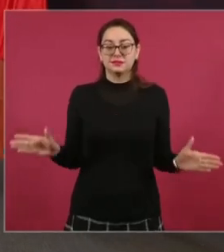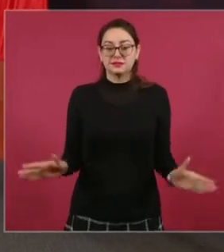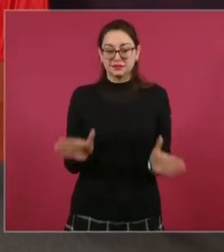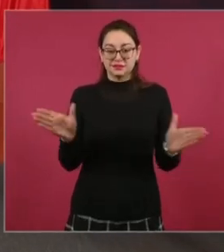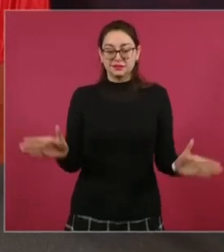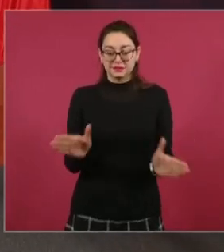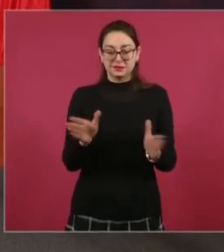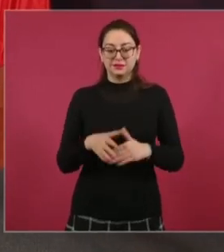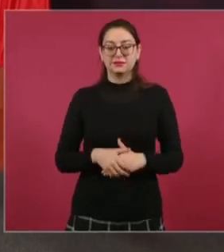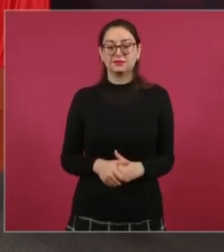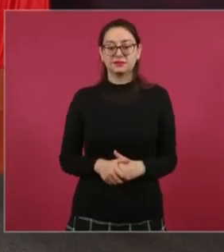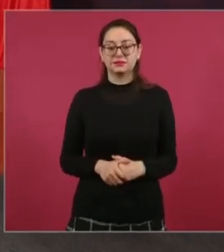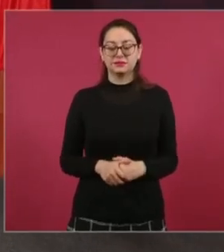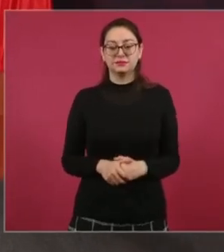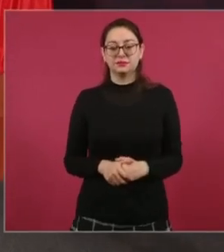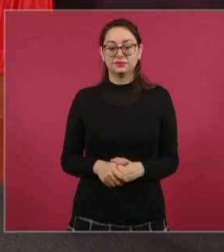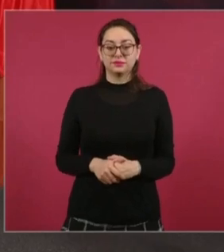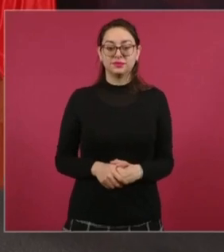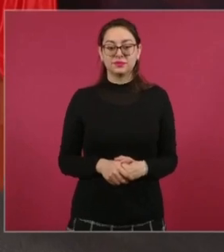Muy bien.